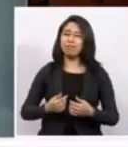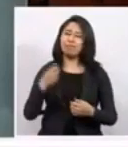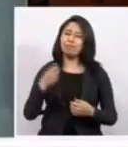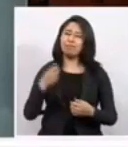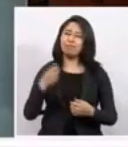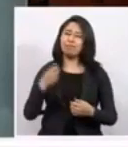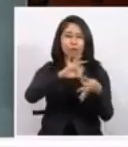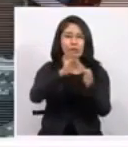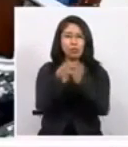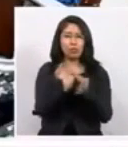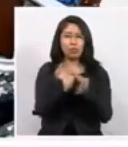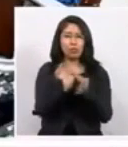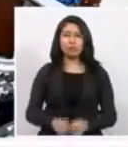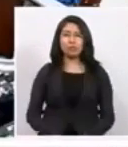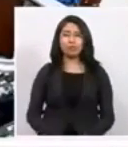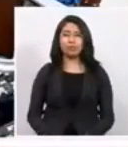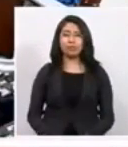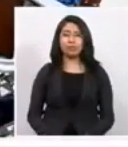adversidades.